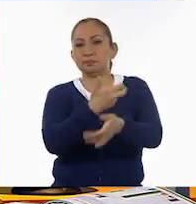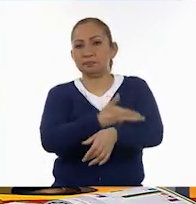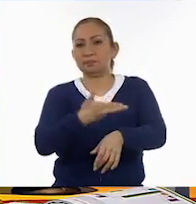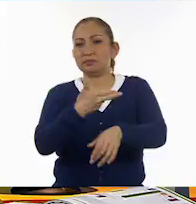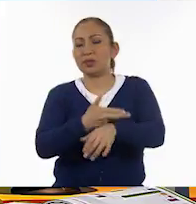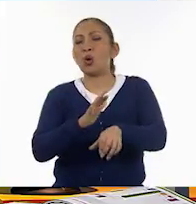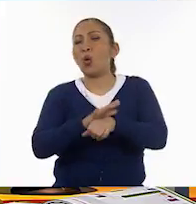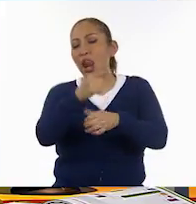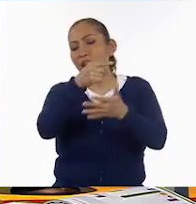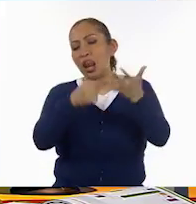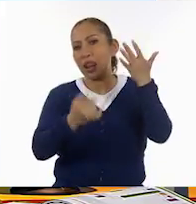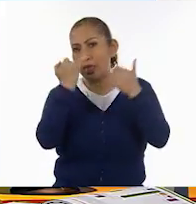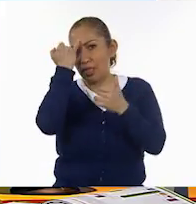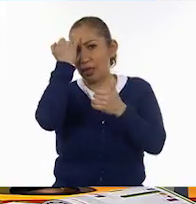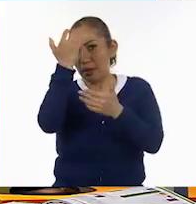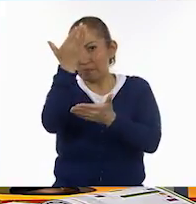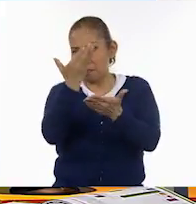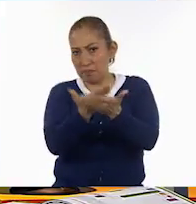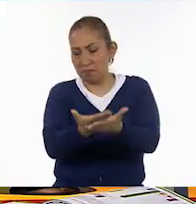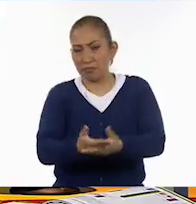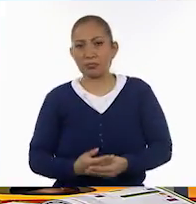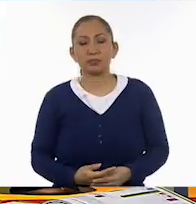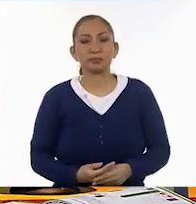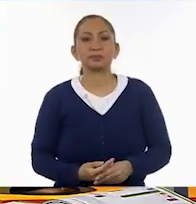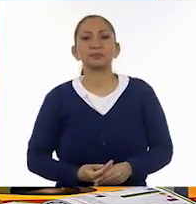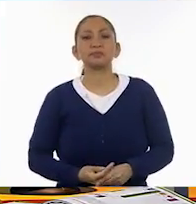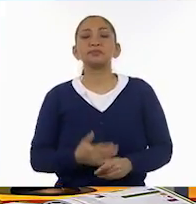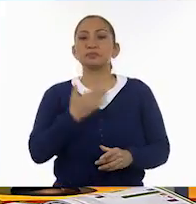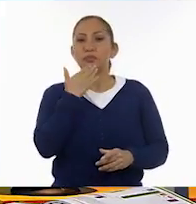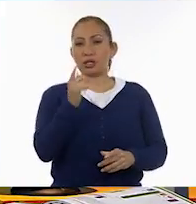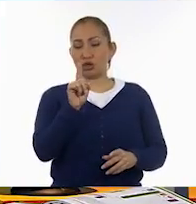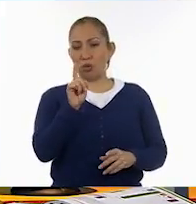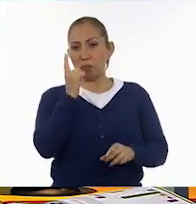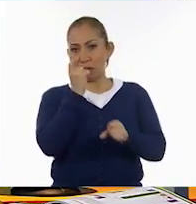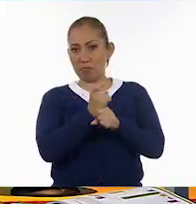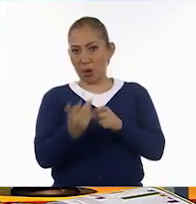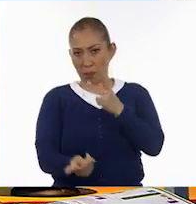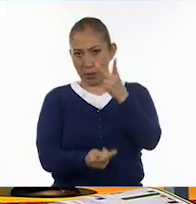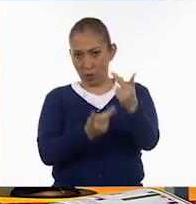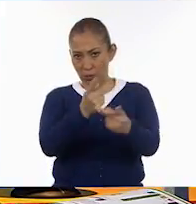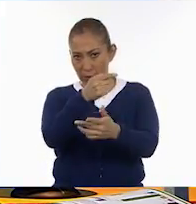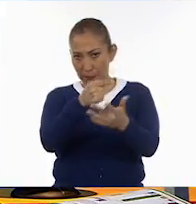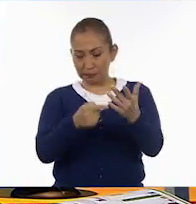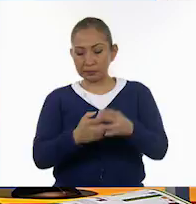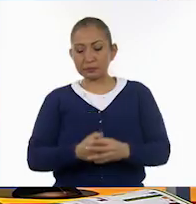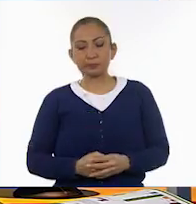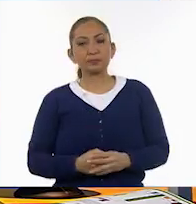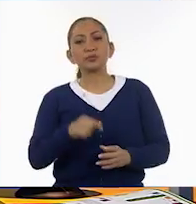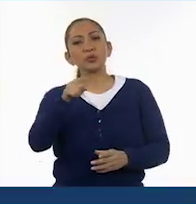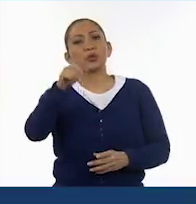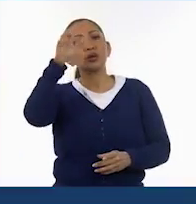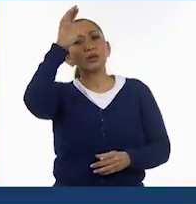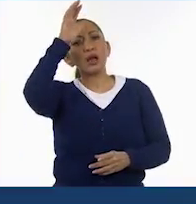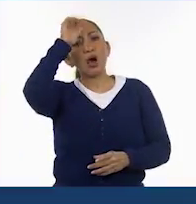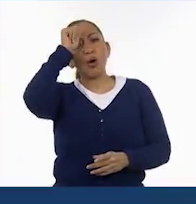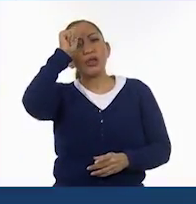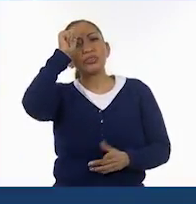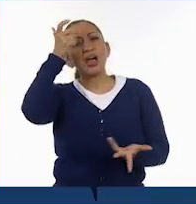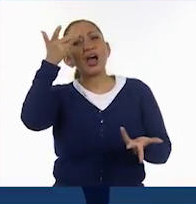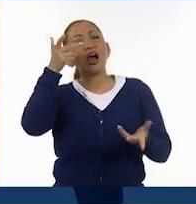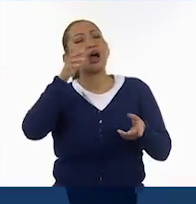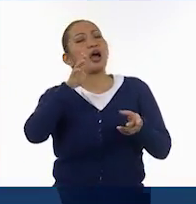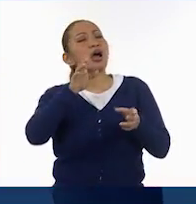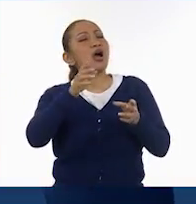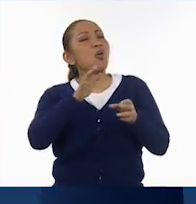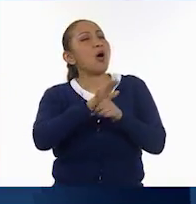son esas propuestas también? Bien, pues te quiero hacer primero unas preguntas, María. ¿Tú recuerdas qué